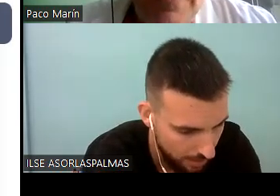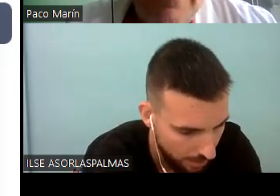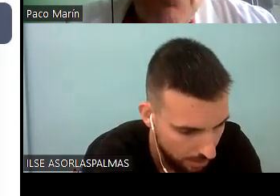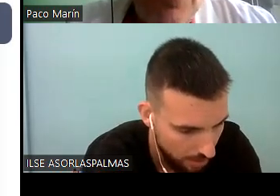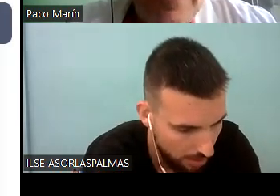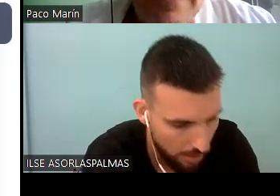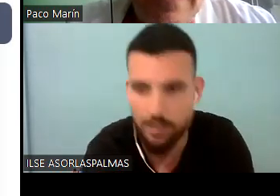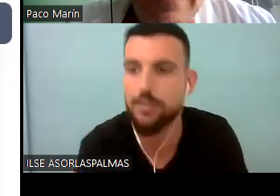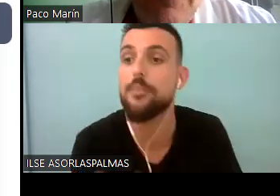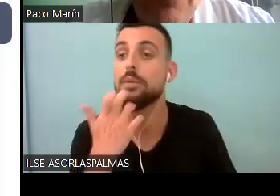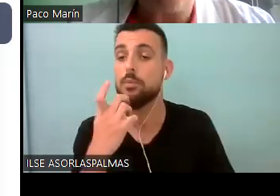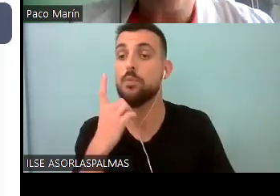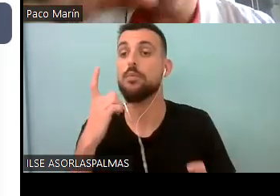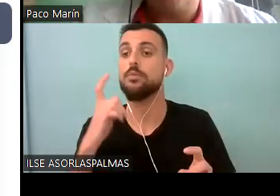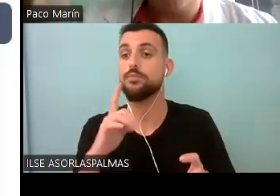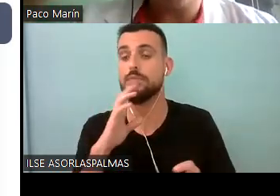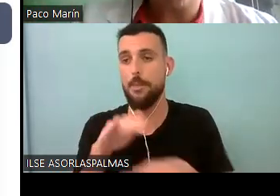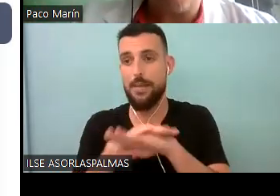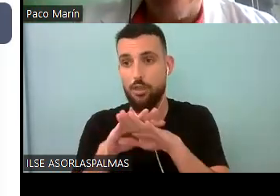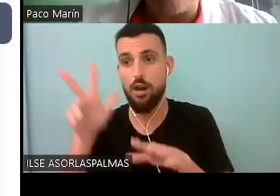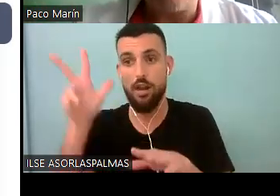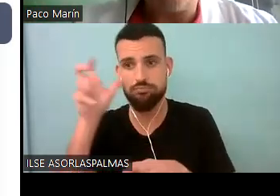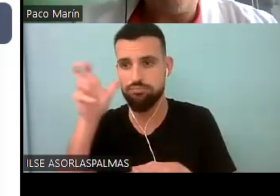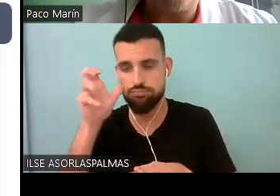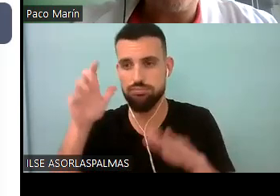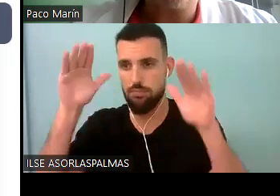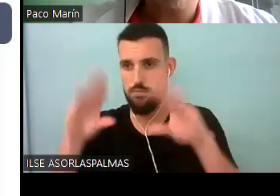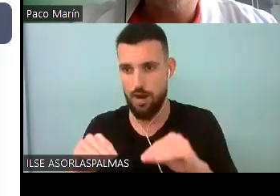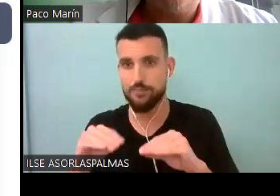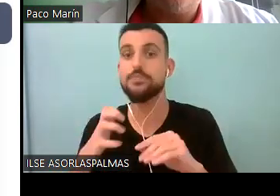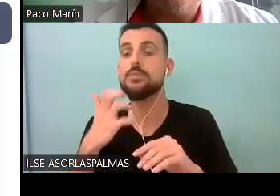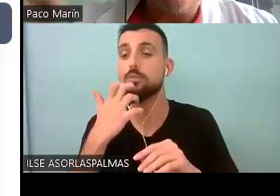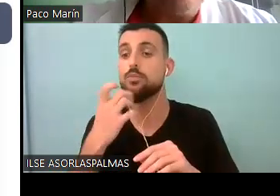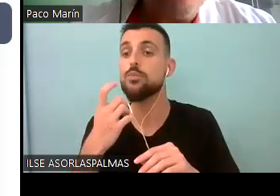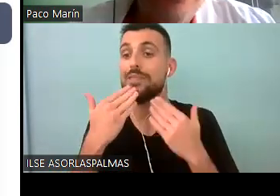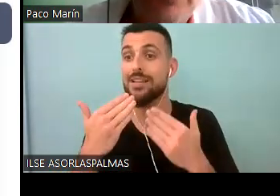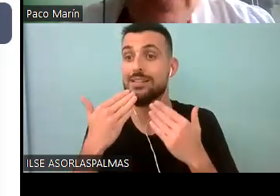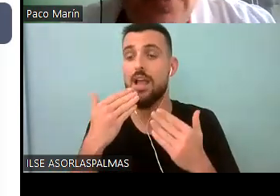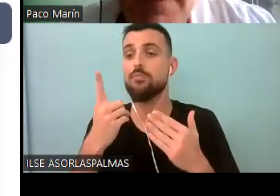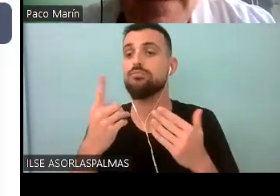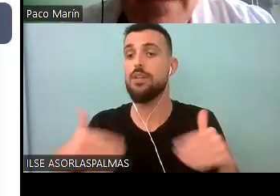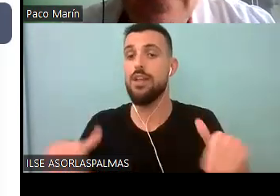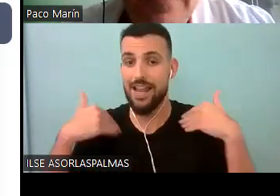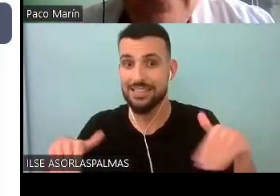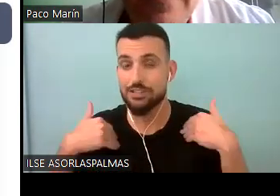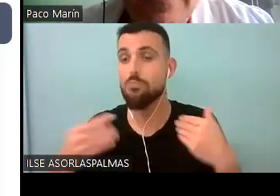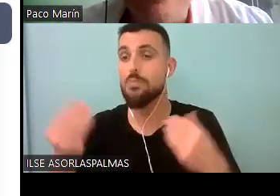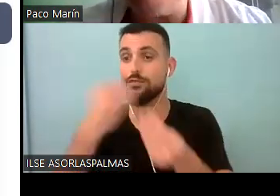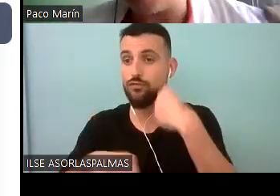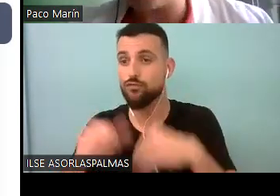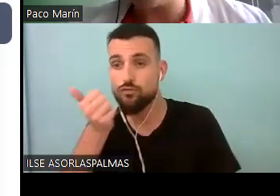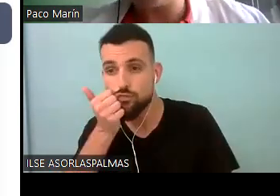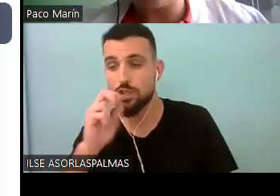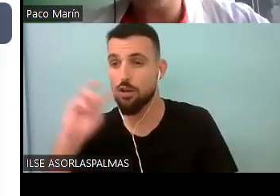veremos después que en el proceso de depósito de calcio en los huesos, el ejercicio físico es fundamental, es